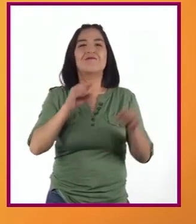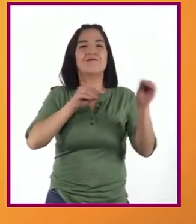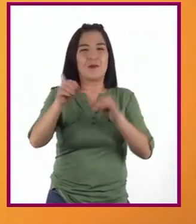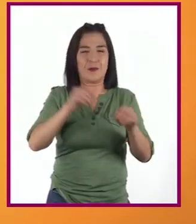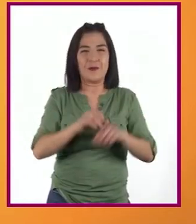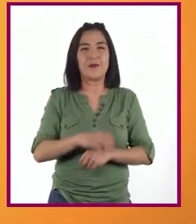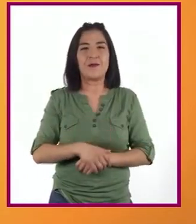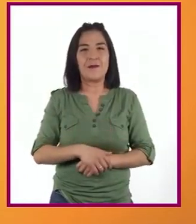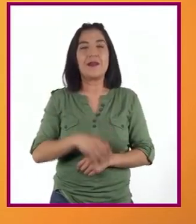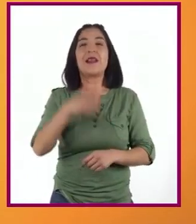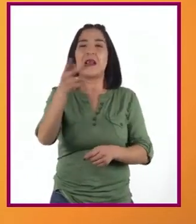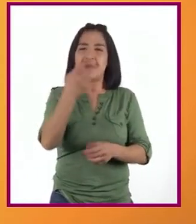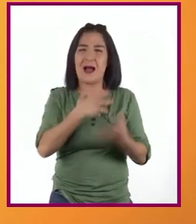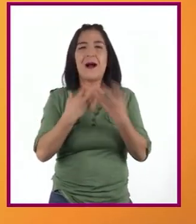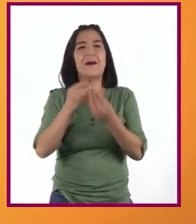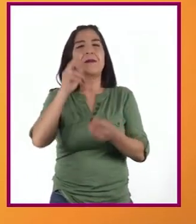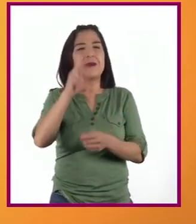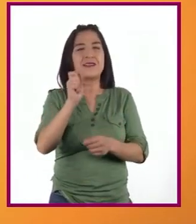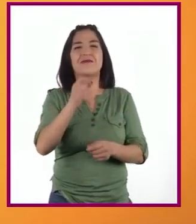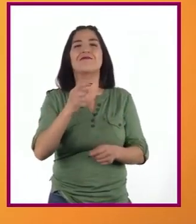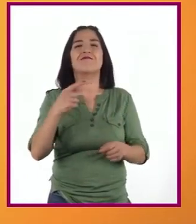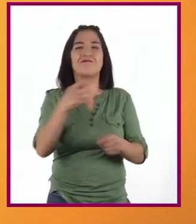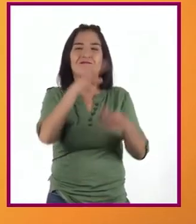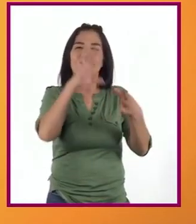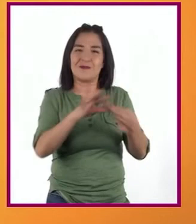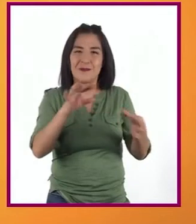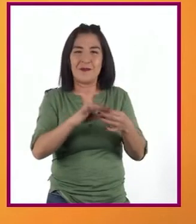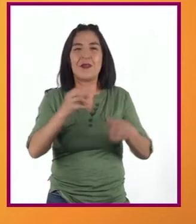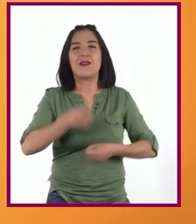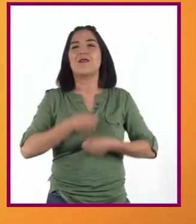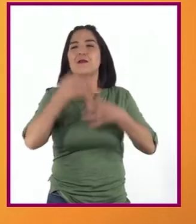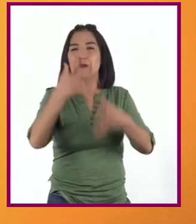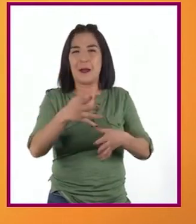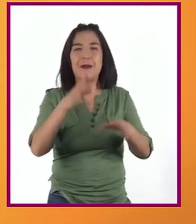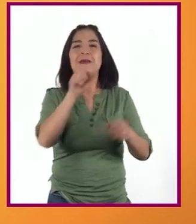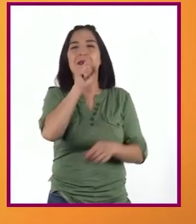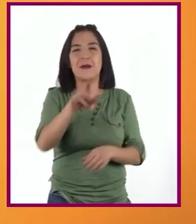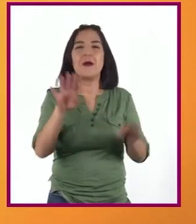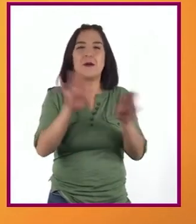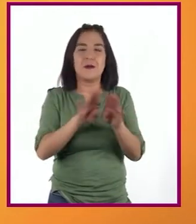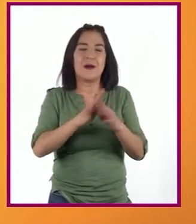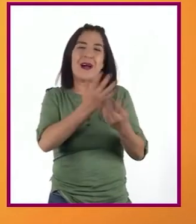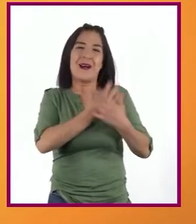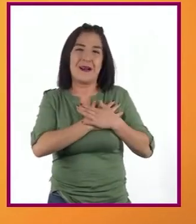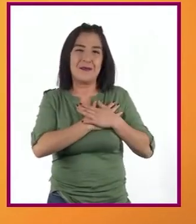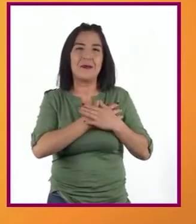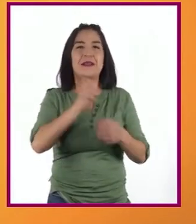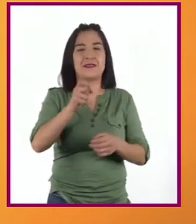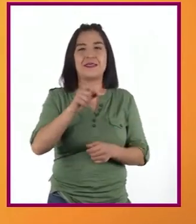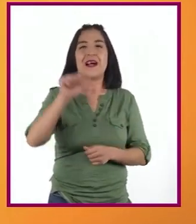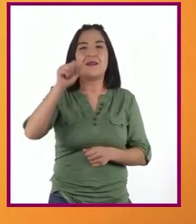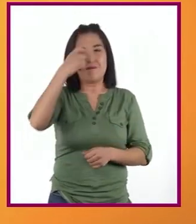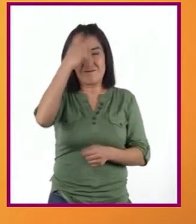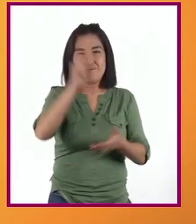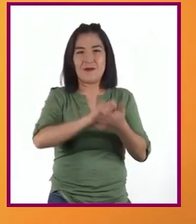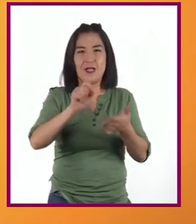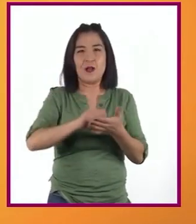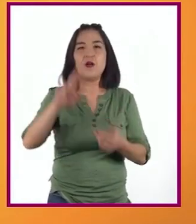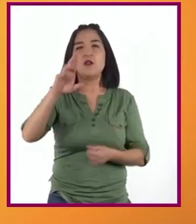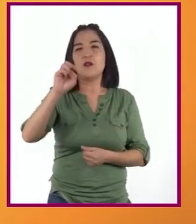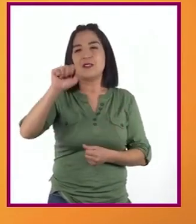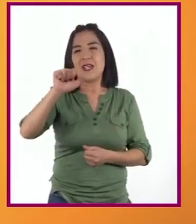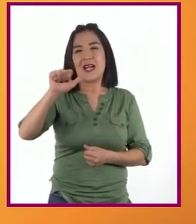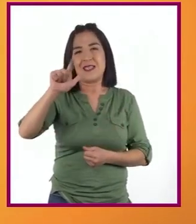movimiento, acompáñenme a escuchar otro poema representativo del romanticismo de la autora Rosalía de